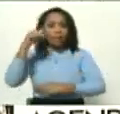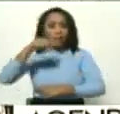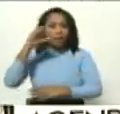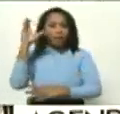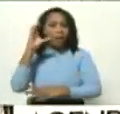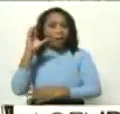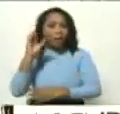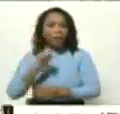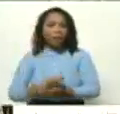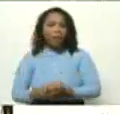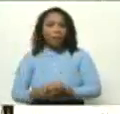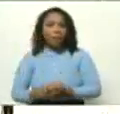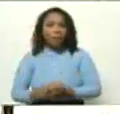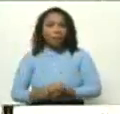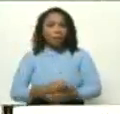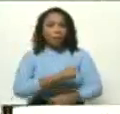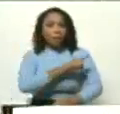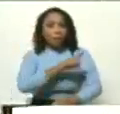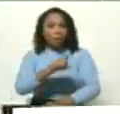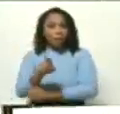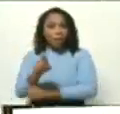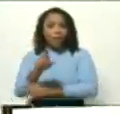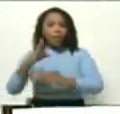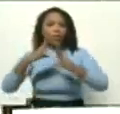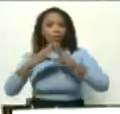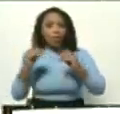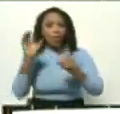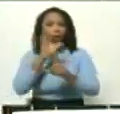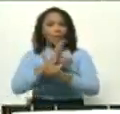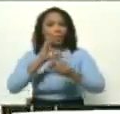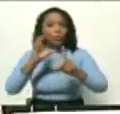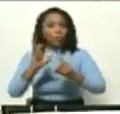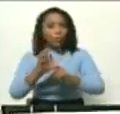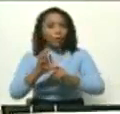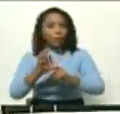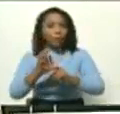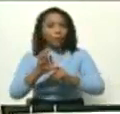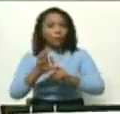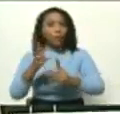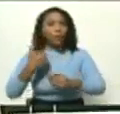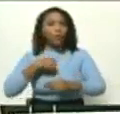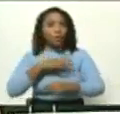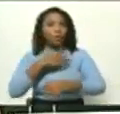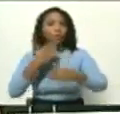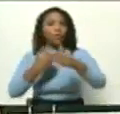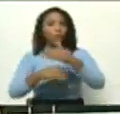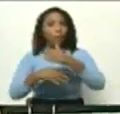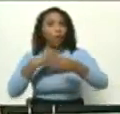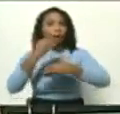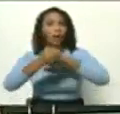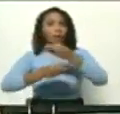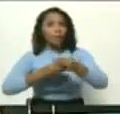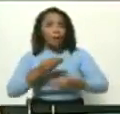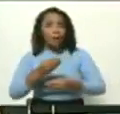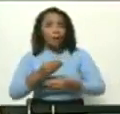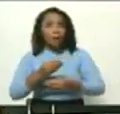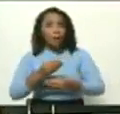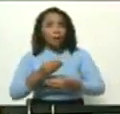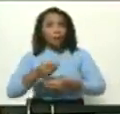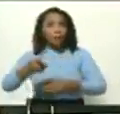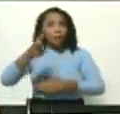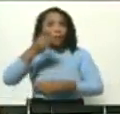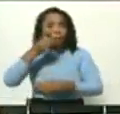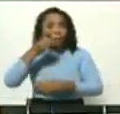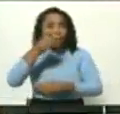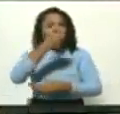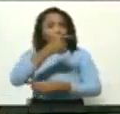y cumplir pues con todas estas tradiciones, pues nosotros vamos a tener la garantía de la seguridad